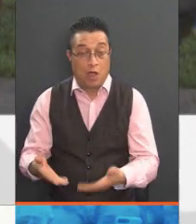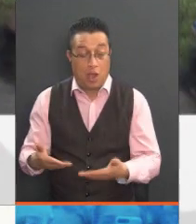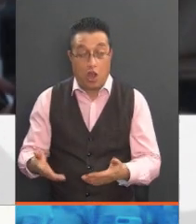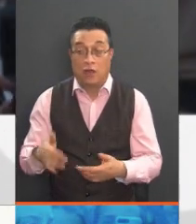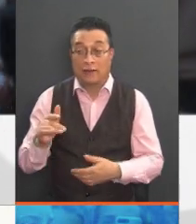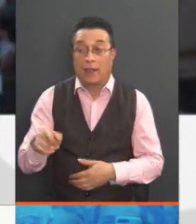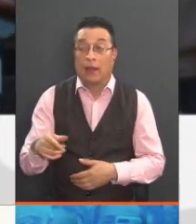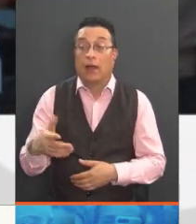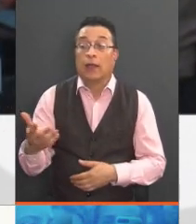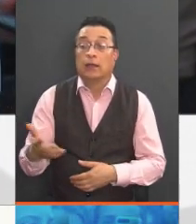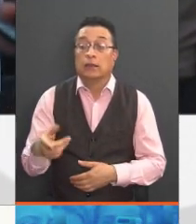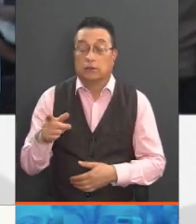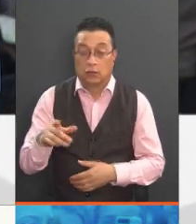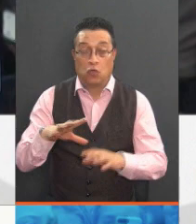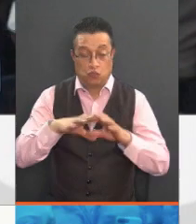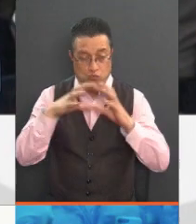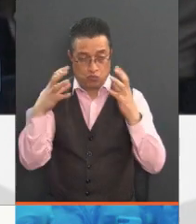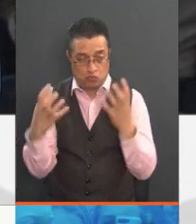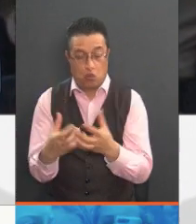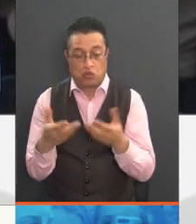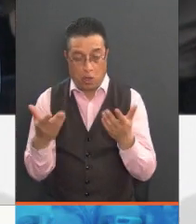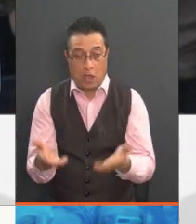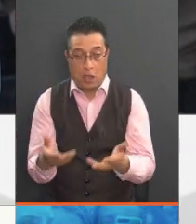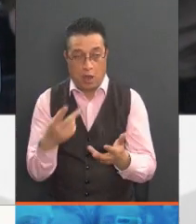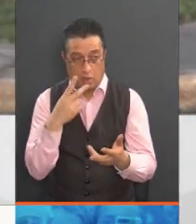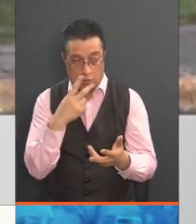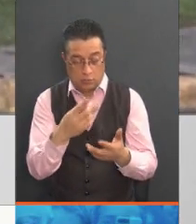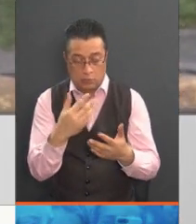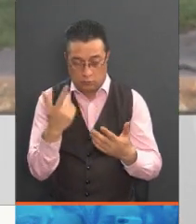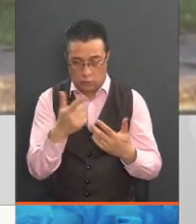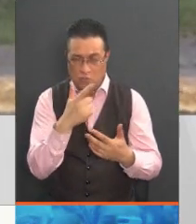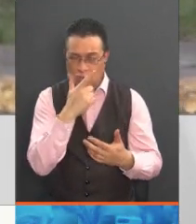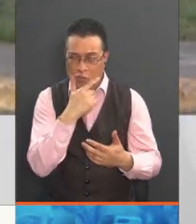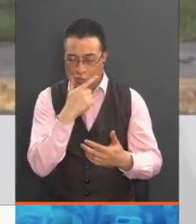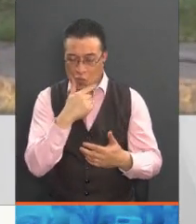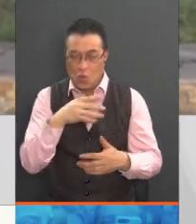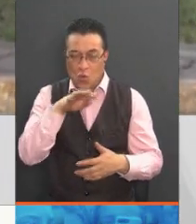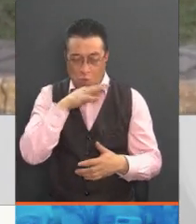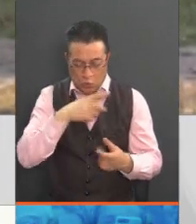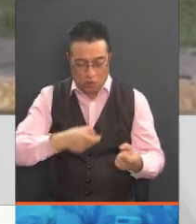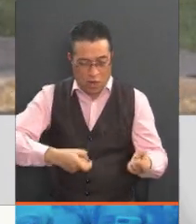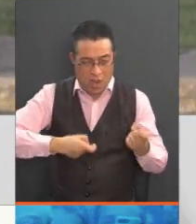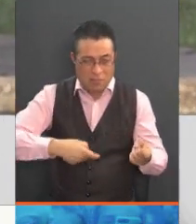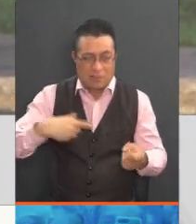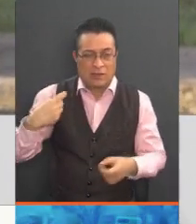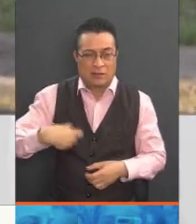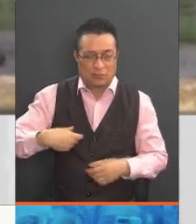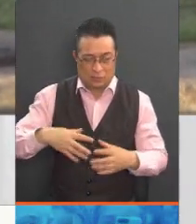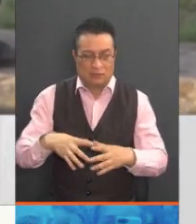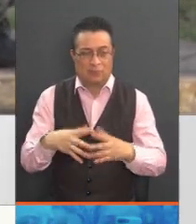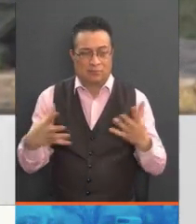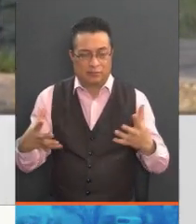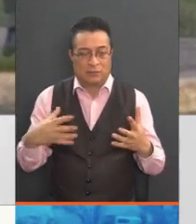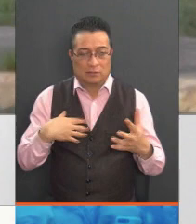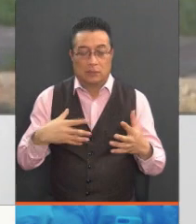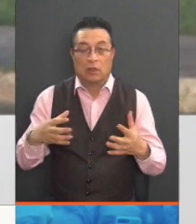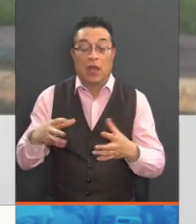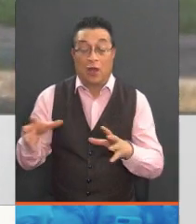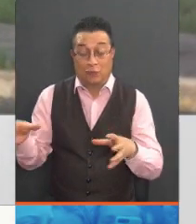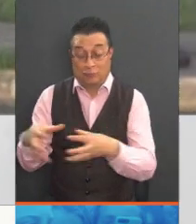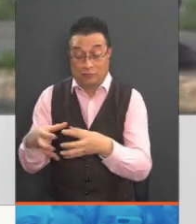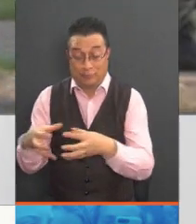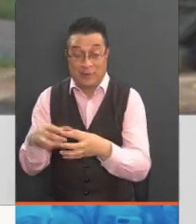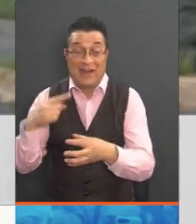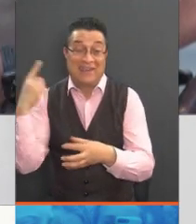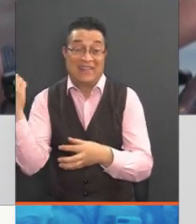que el mundo incluso está haciendo escrutinio el uso de armas aquí en los Estados Unidos, esta Asociación Nacional de Rifle, que